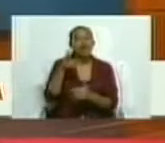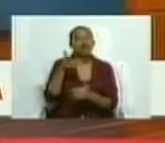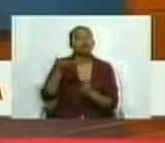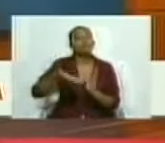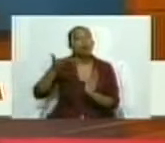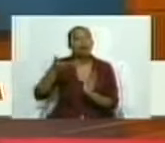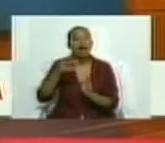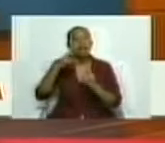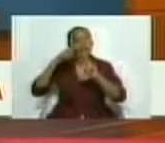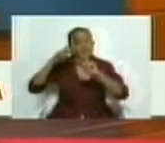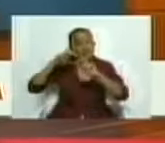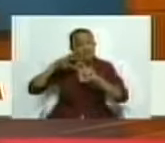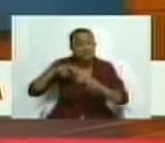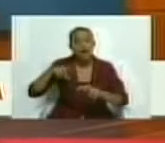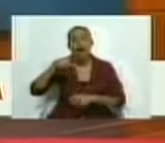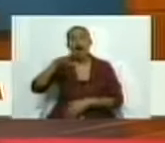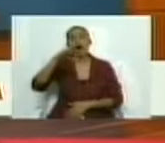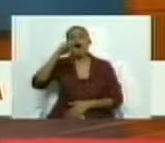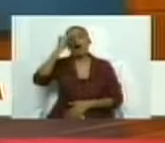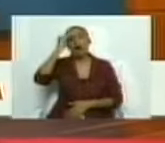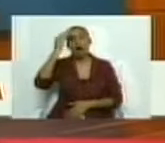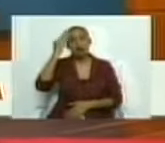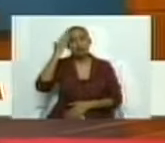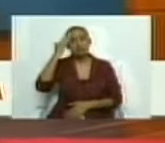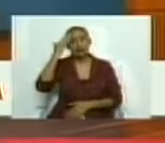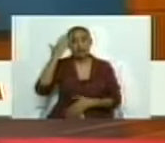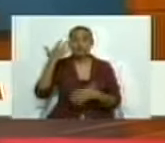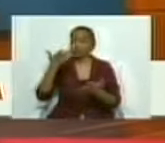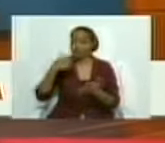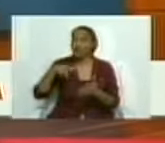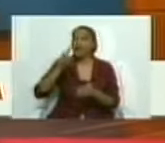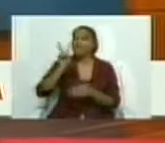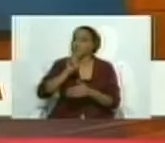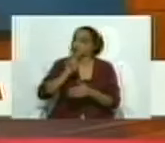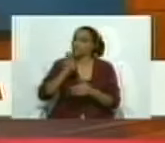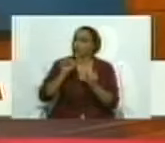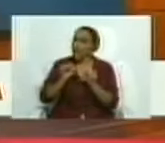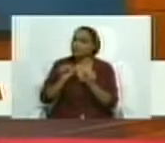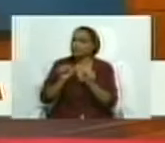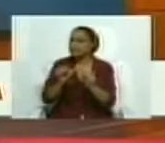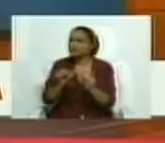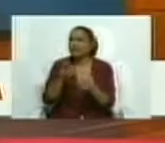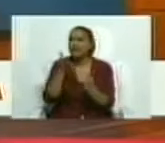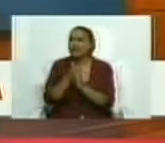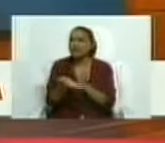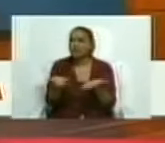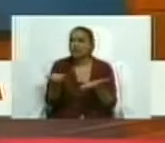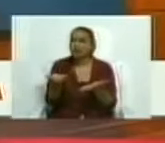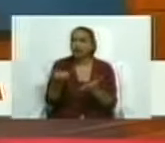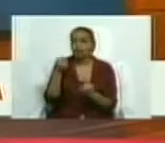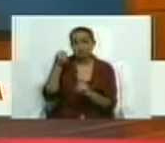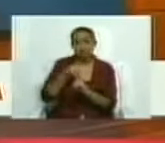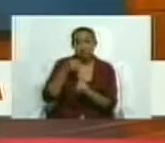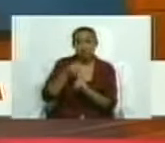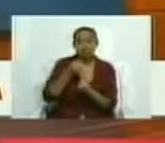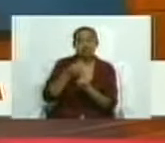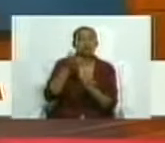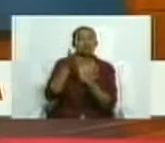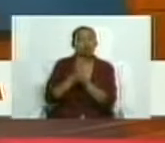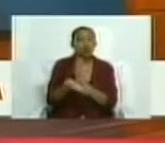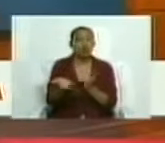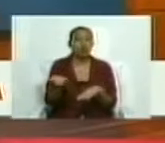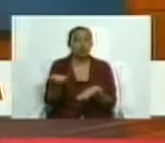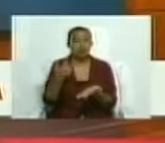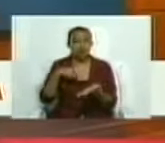importante en consecuencia de esta lucha del Estado venezolano liderada en este caso por el Ministerio